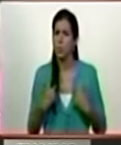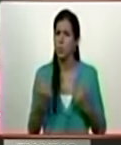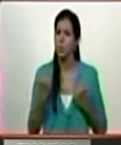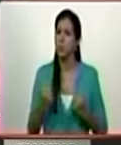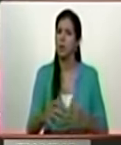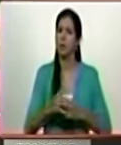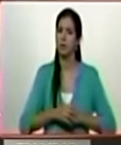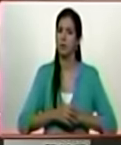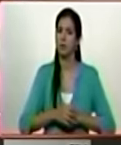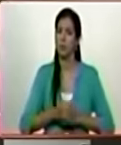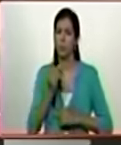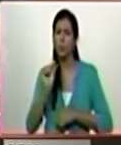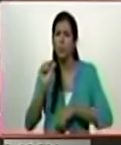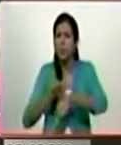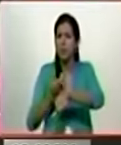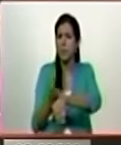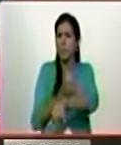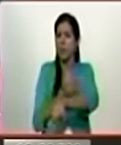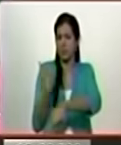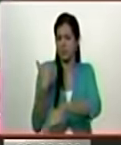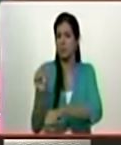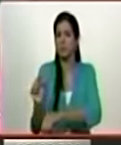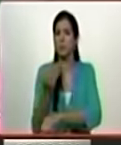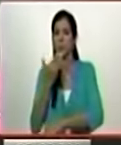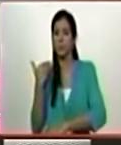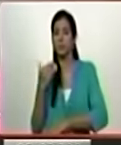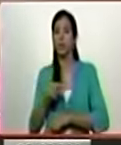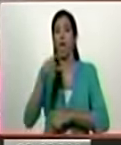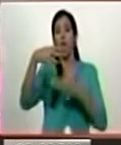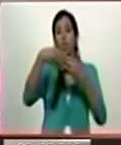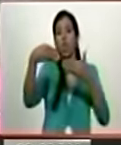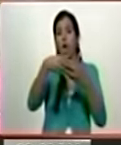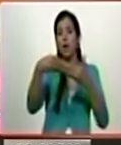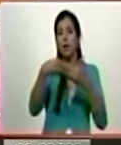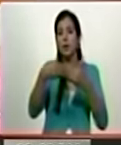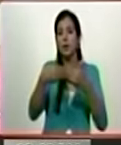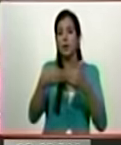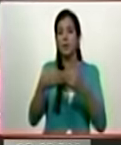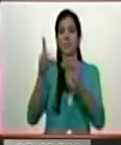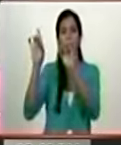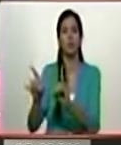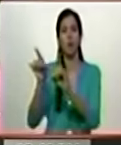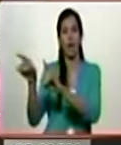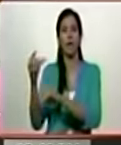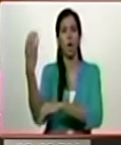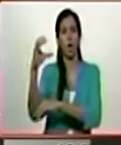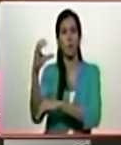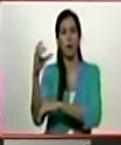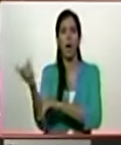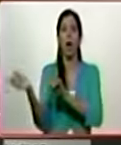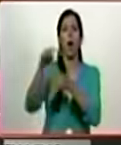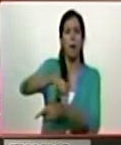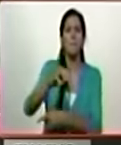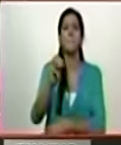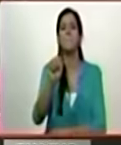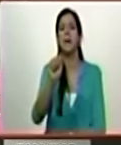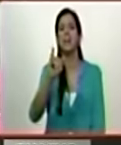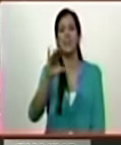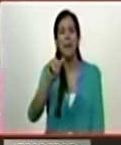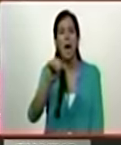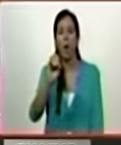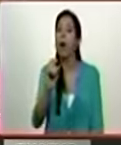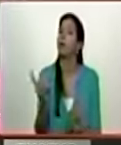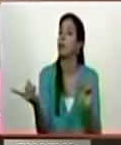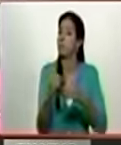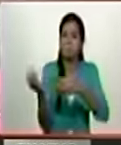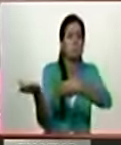Hasta hace poco me dicen alguien que el dólar paralelo lo marcaban por Cúcuta, ahora se mudaron para Maicao. Bueno, si tenemos que seguir cerrando fronteras,